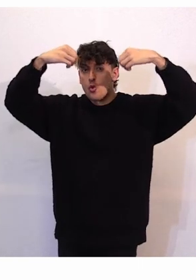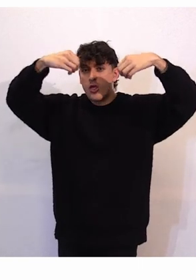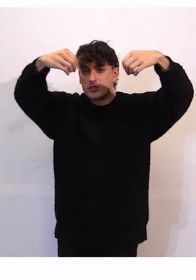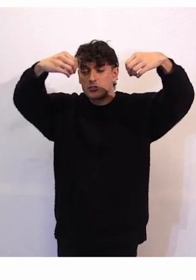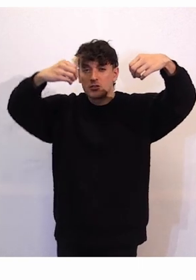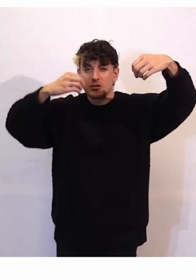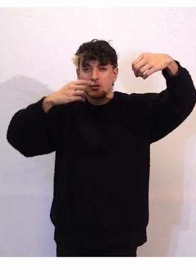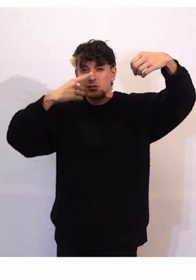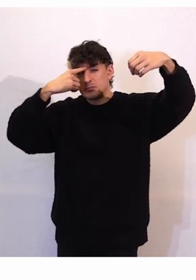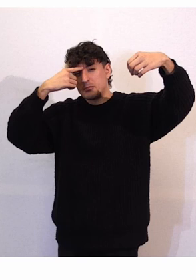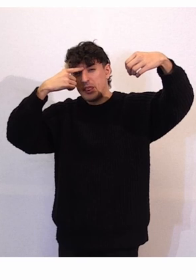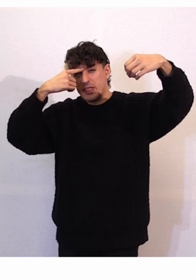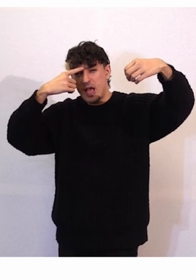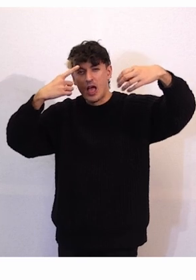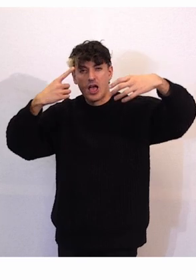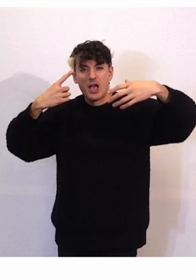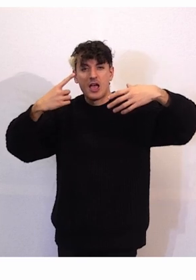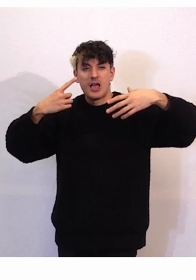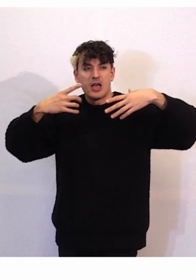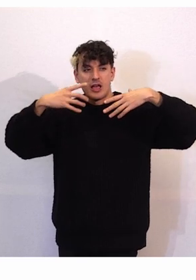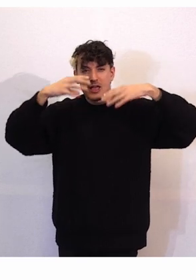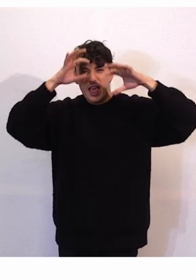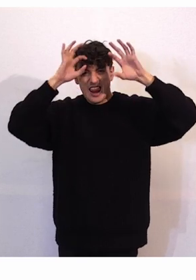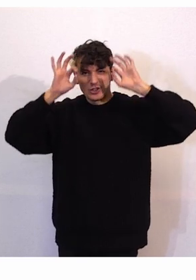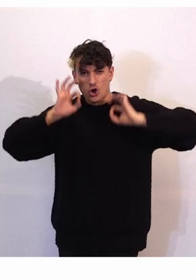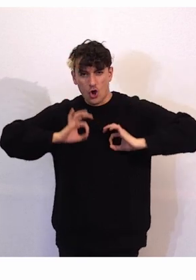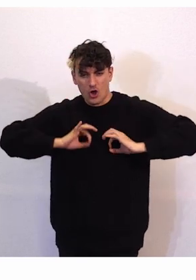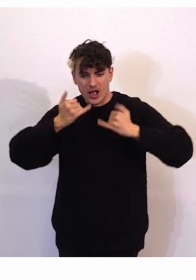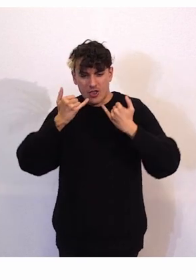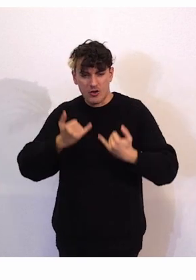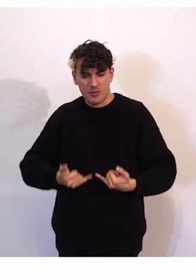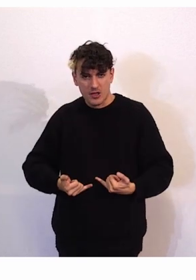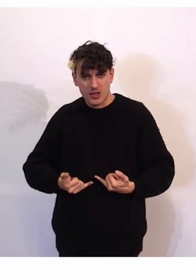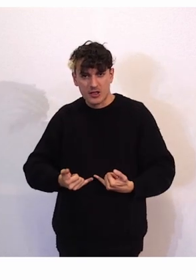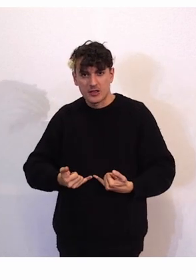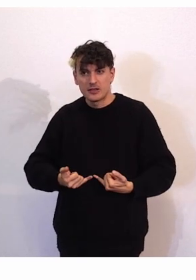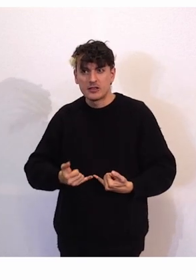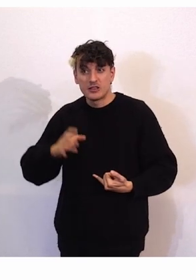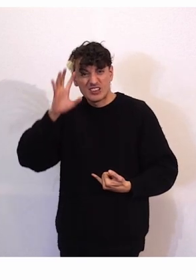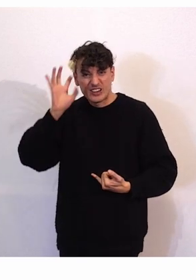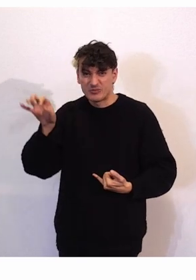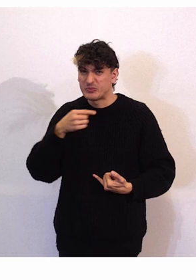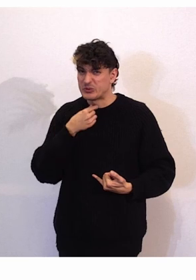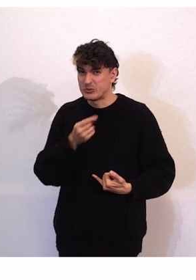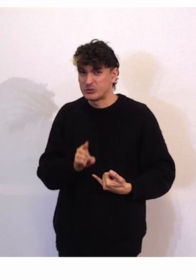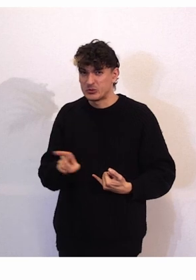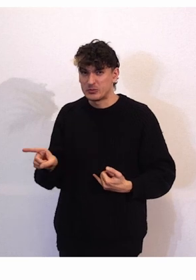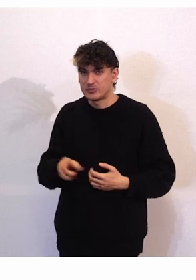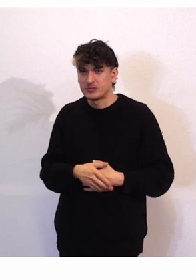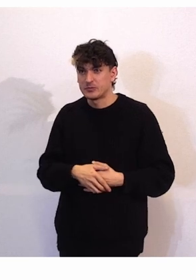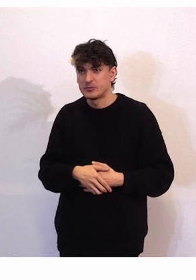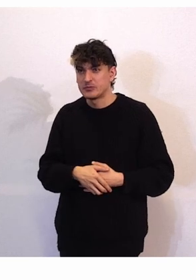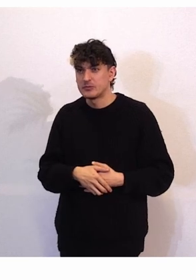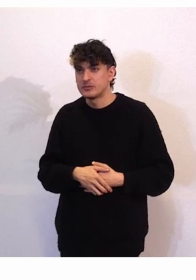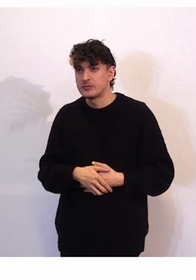le recordaban lo de los electros y entonces eso no le gustó, sí, eso es así. Y eso yo creo que a ella, pero luego algo... ya